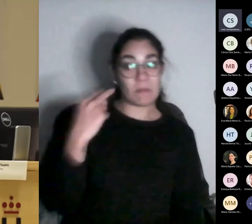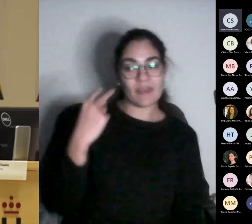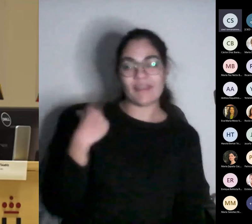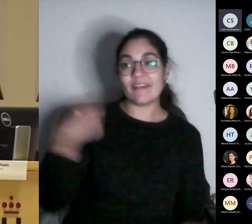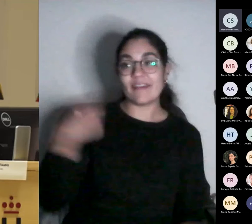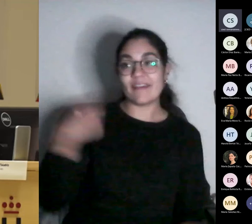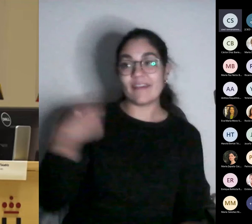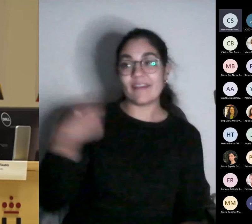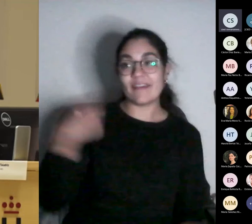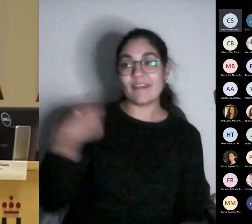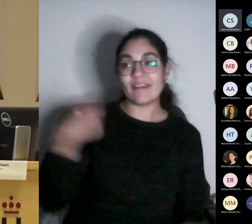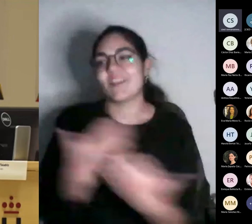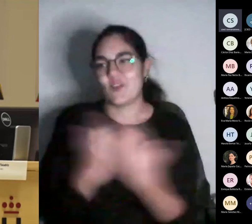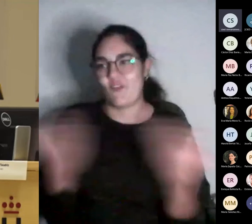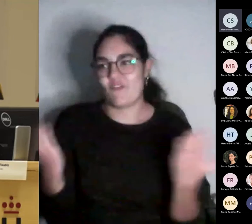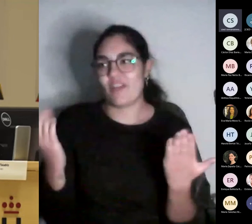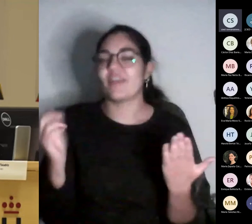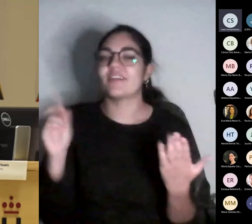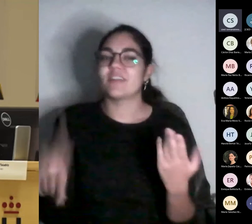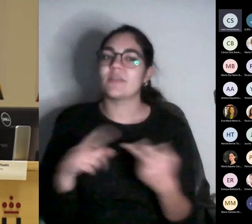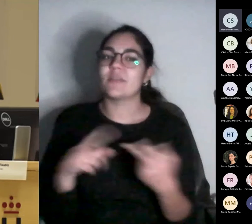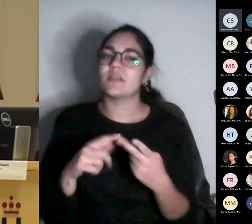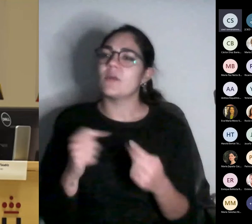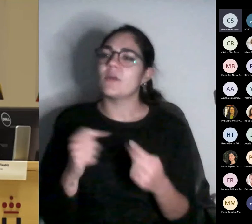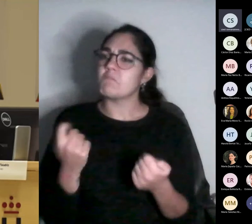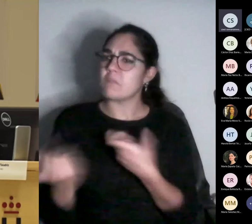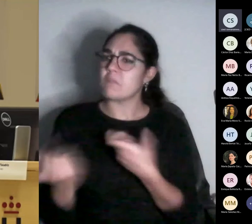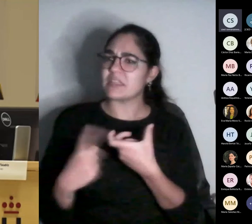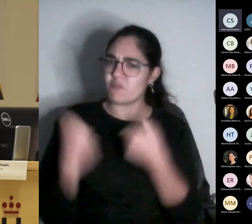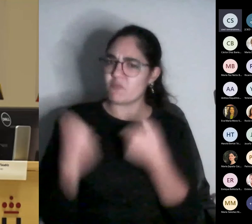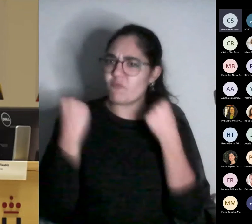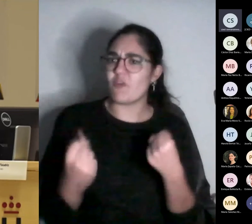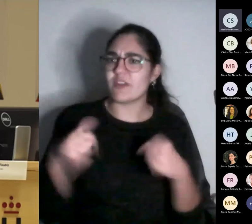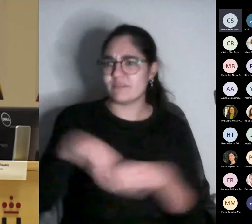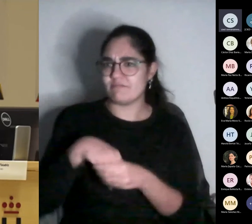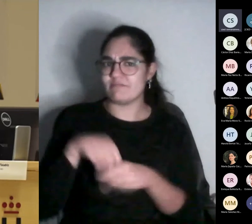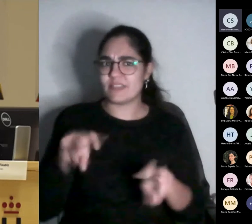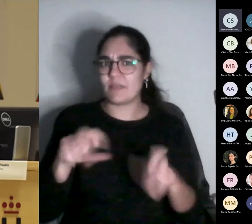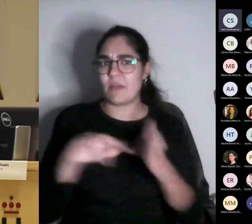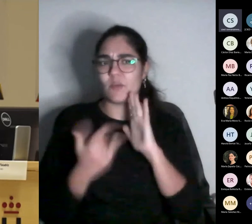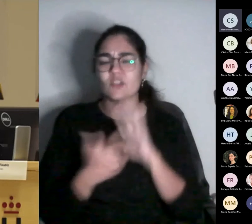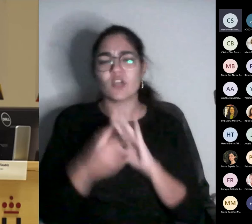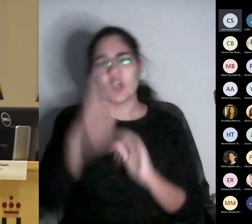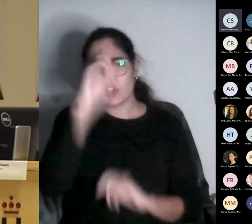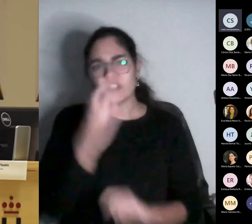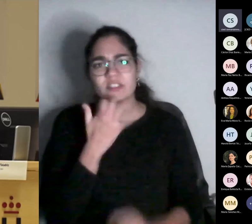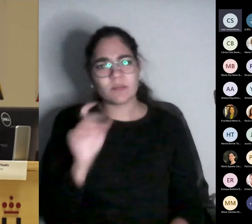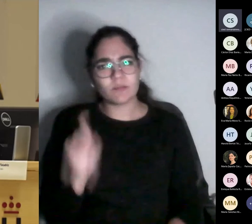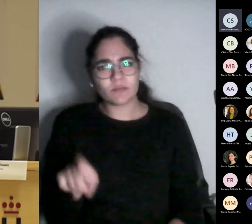sobre todo la implicación que tuvieron durante el perímetro en nuestros siete posibilidad pasarlo